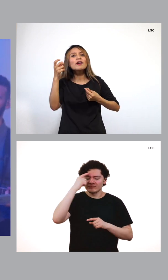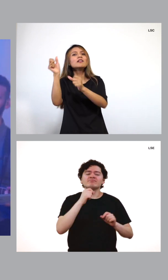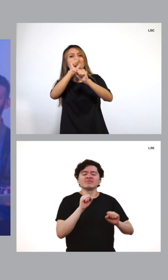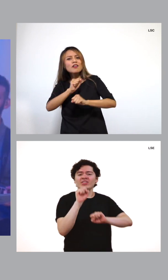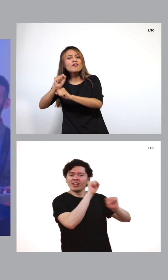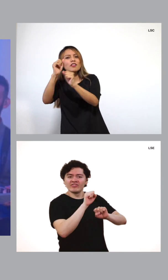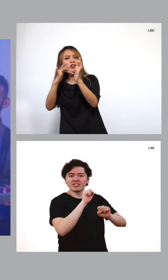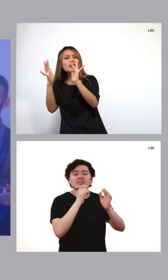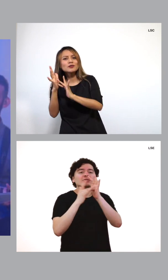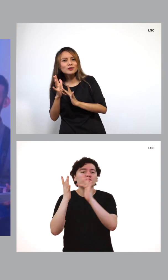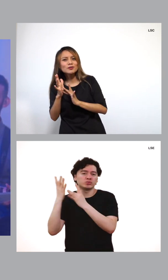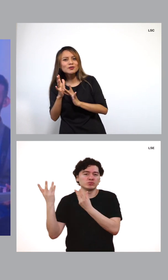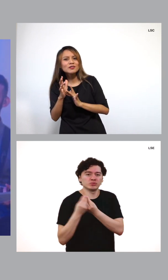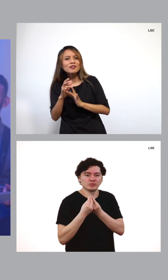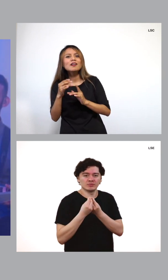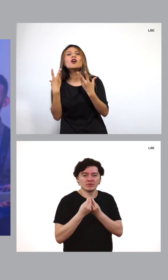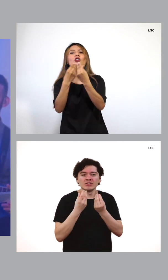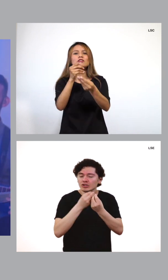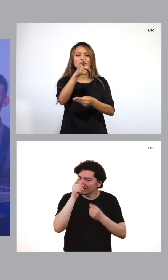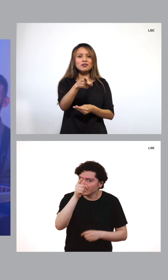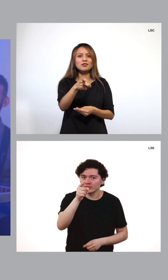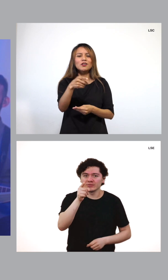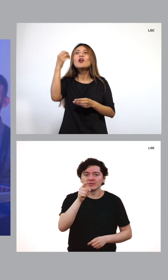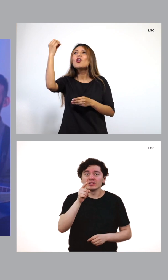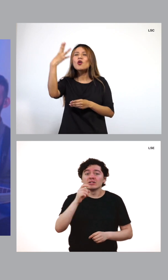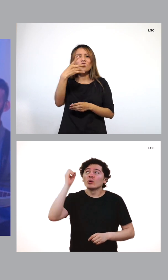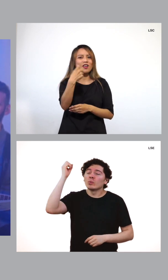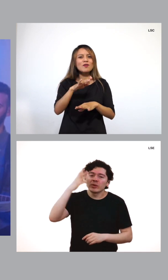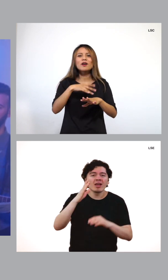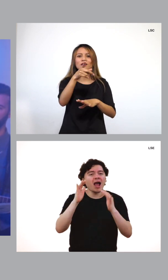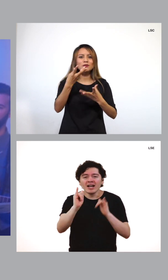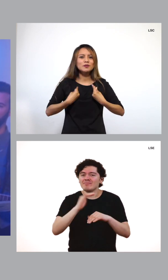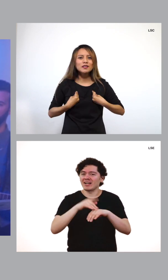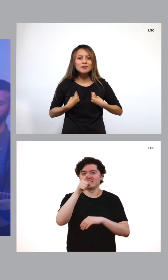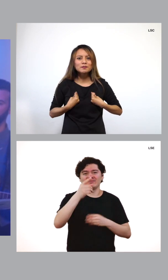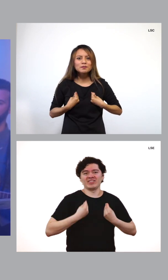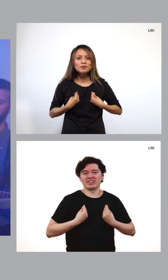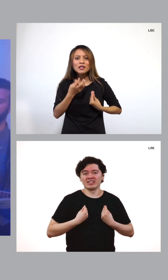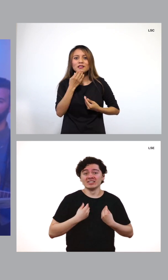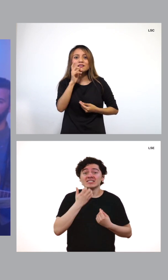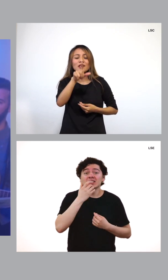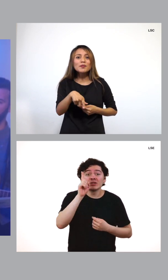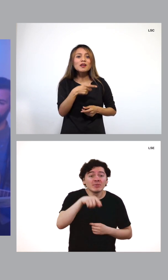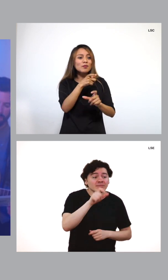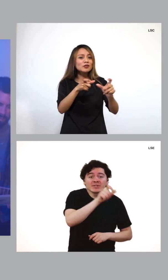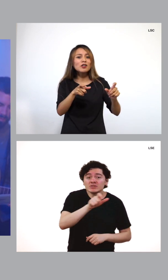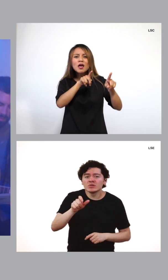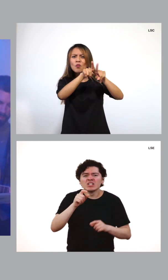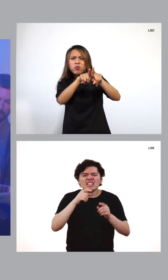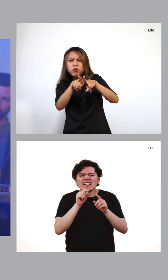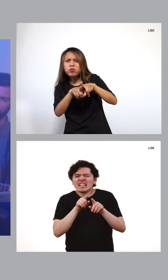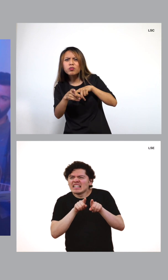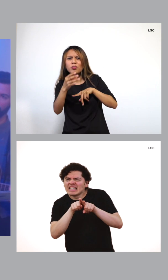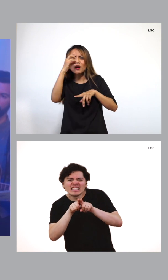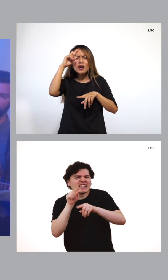oscuridad, a confundirnos, habrá una luz sobre nuestra vida. Y que cuando vengan a condenarnos y a decirnos